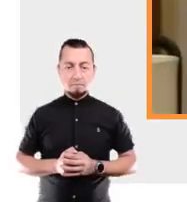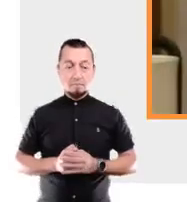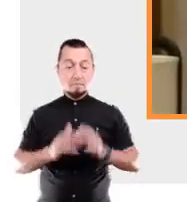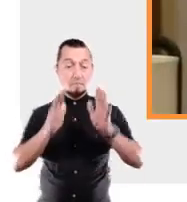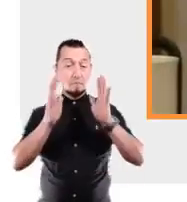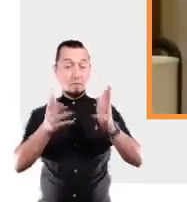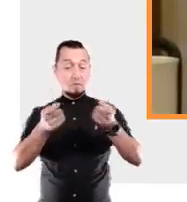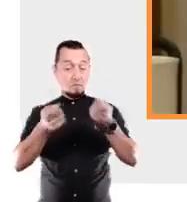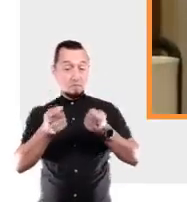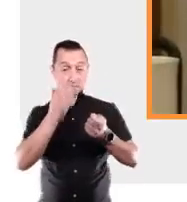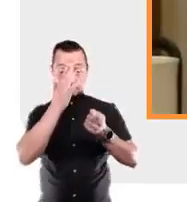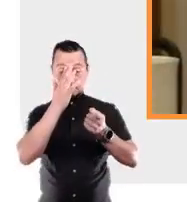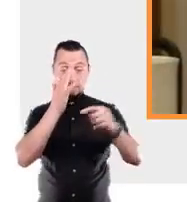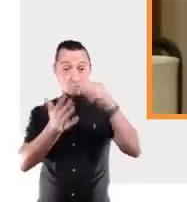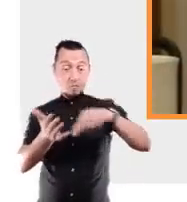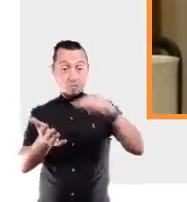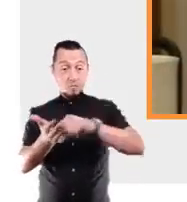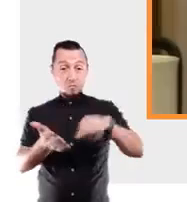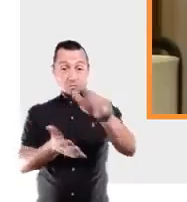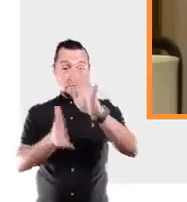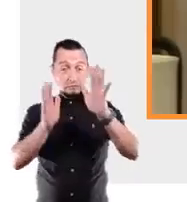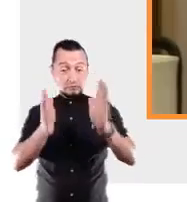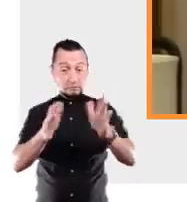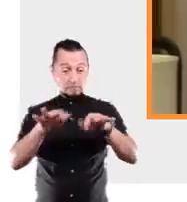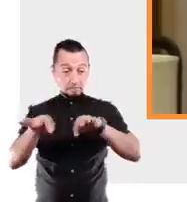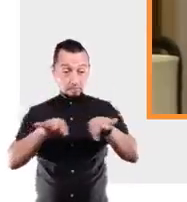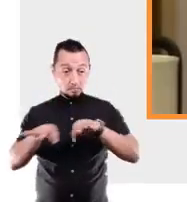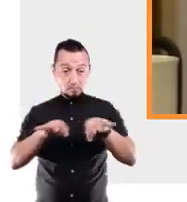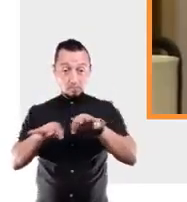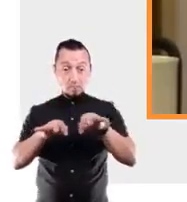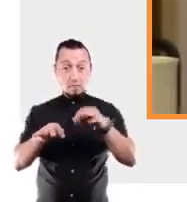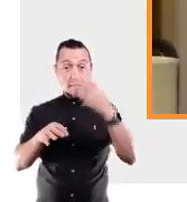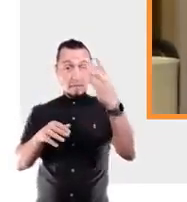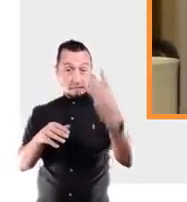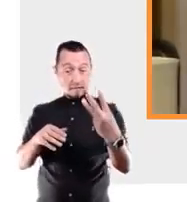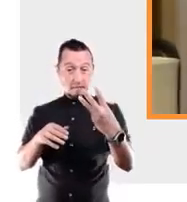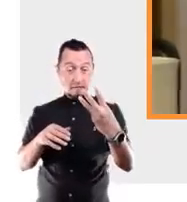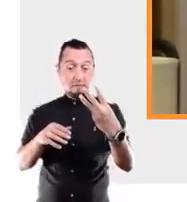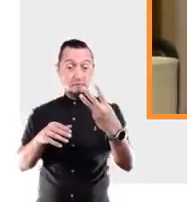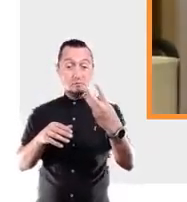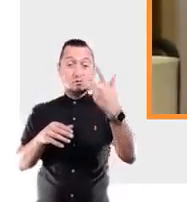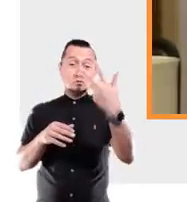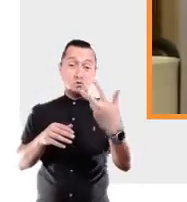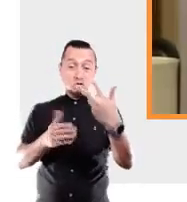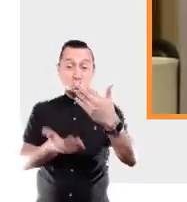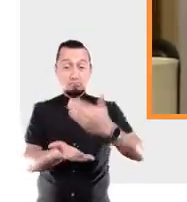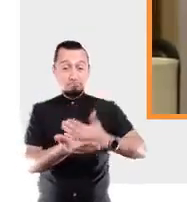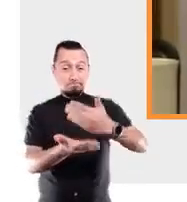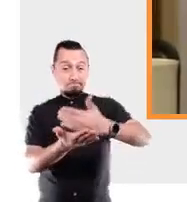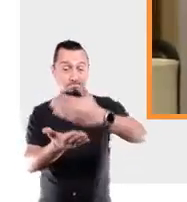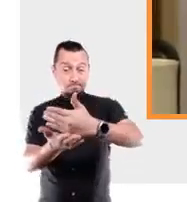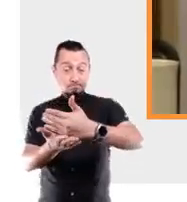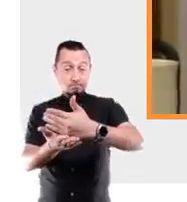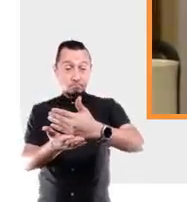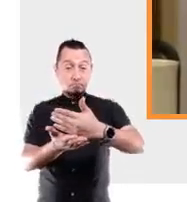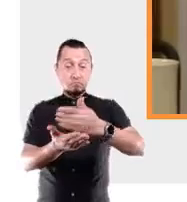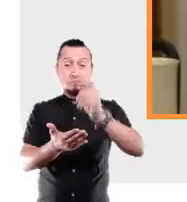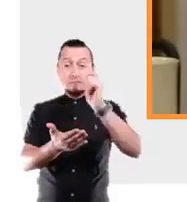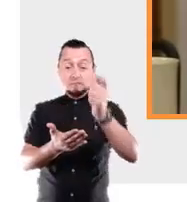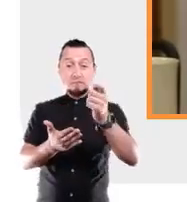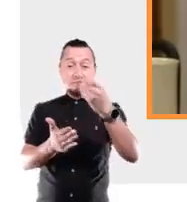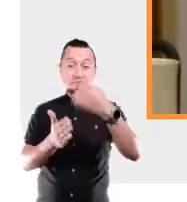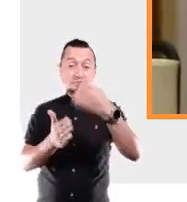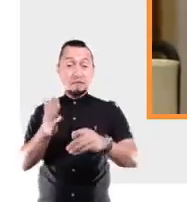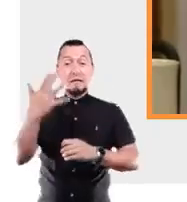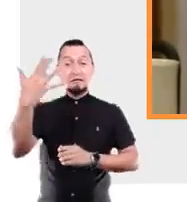estaciones, se han iniciado trabajos para 3 de las 8 estaciones. Las otras 5 estaciones